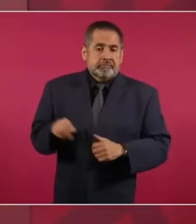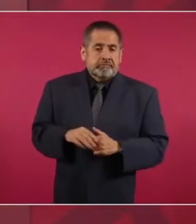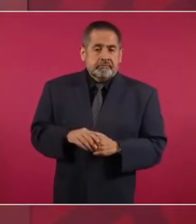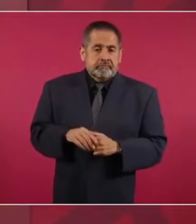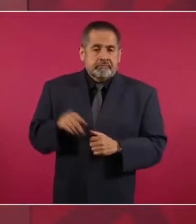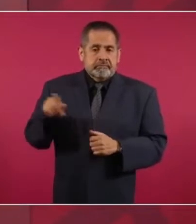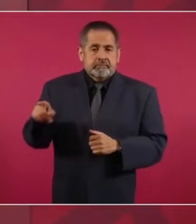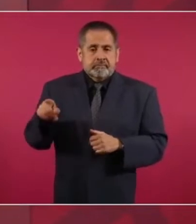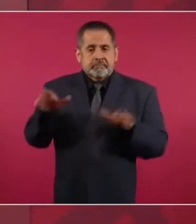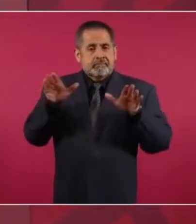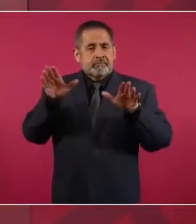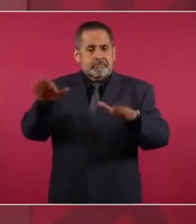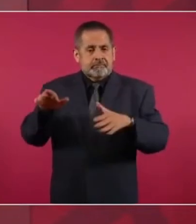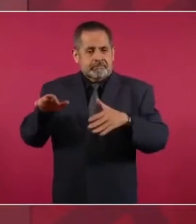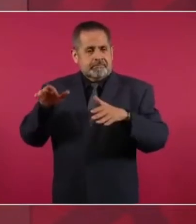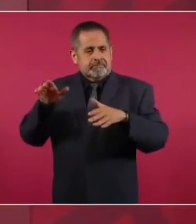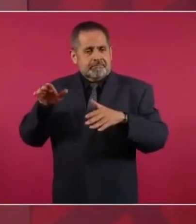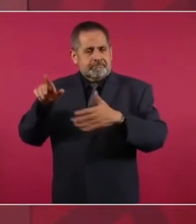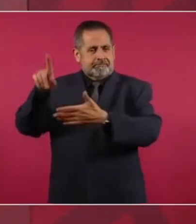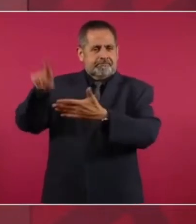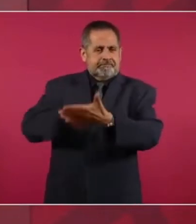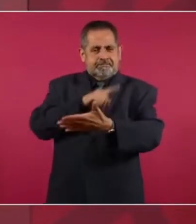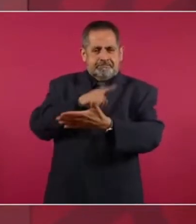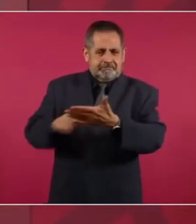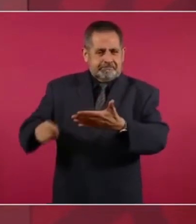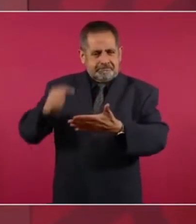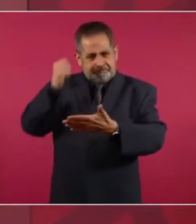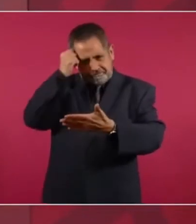que la cancelación del aeropuerto,